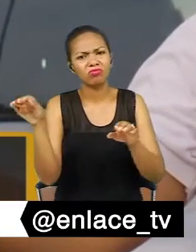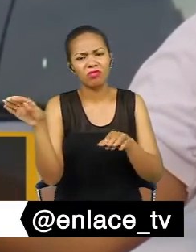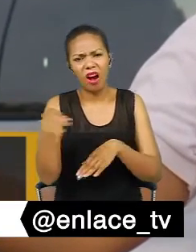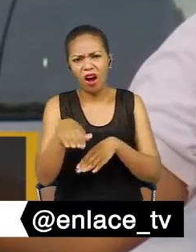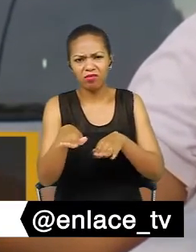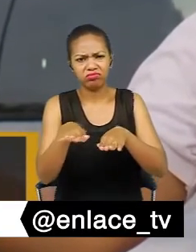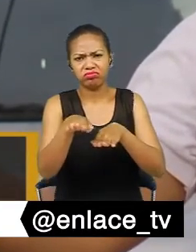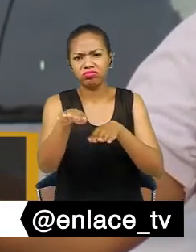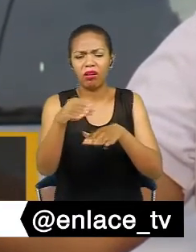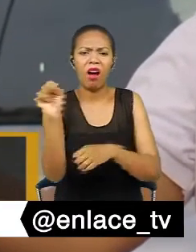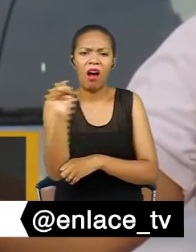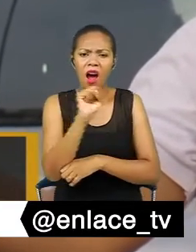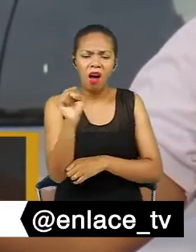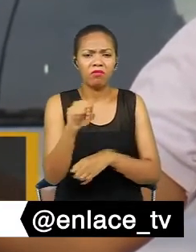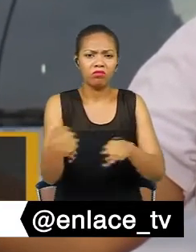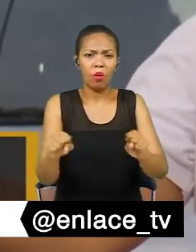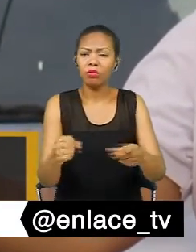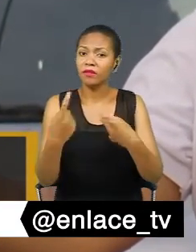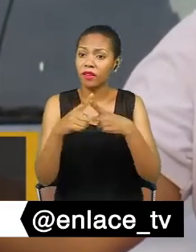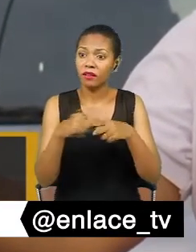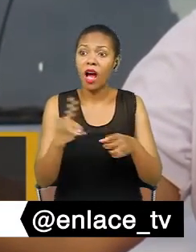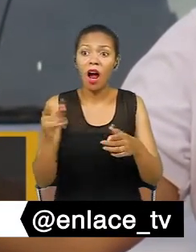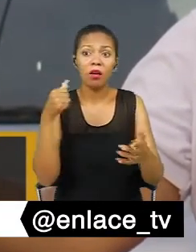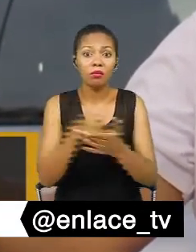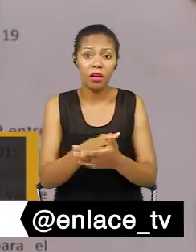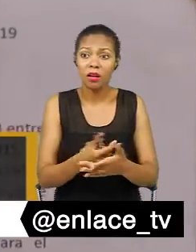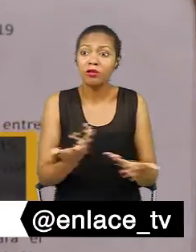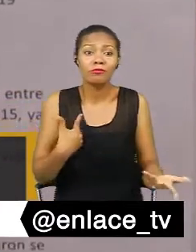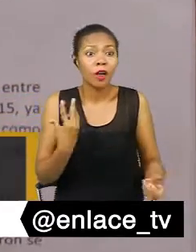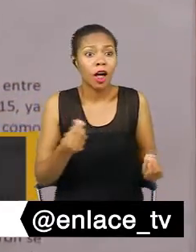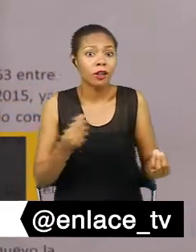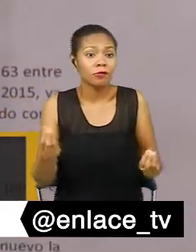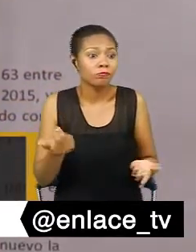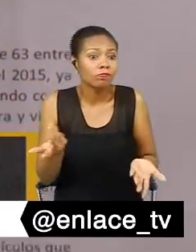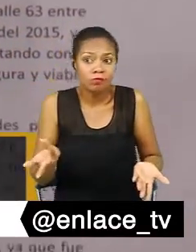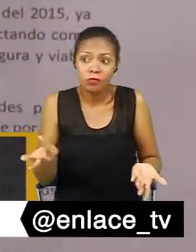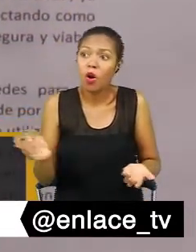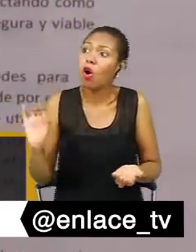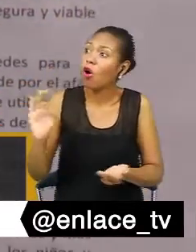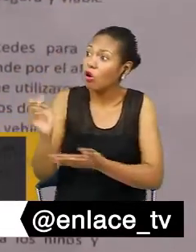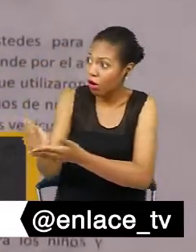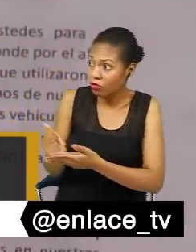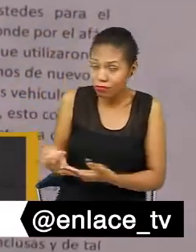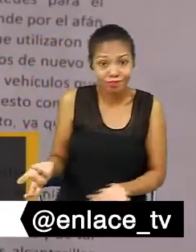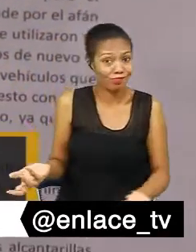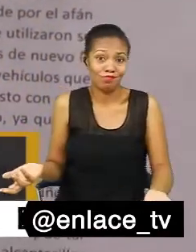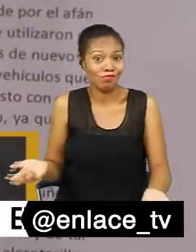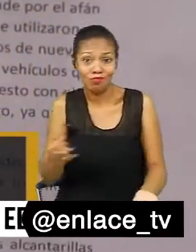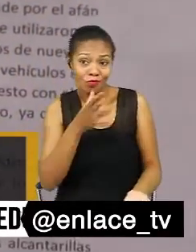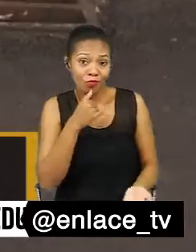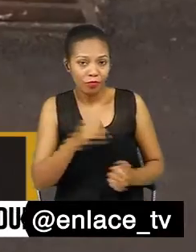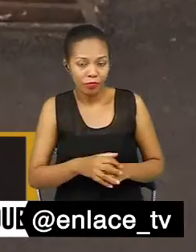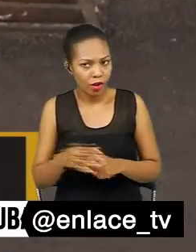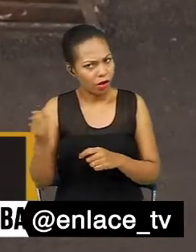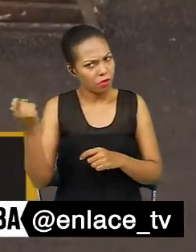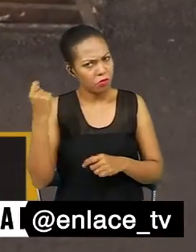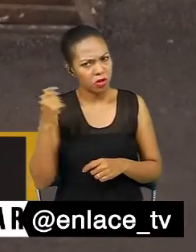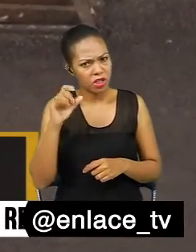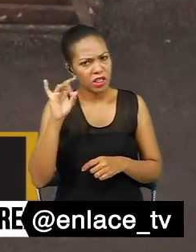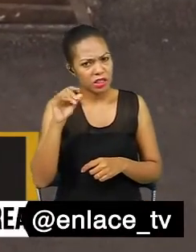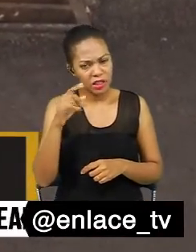que haya algún accidente y después cómo respondemos, o nadie nos responde por eso. En este oficio enviado a la Secretaría de Infraestructura el pasado 15 de septiembre, septiembre,